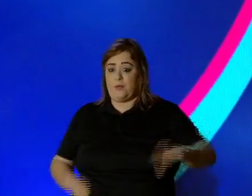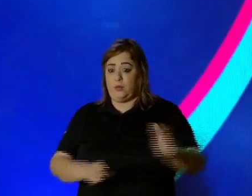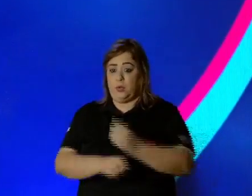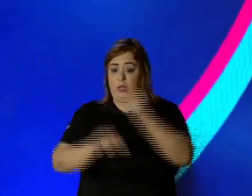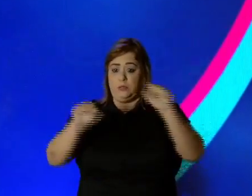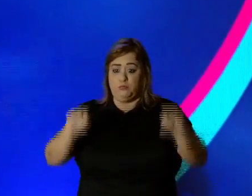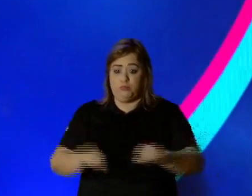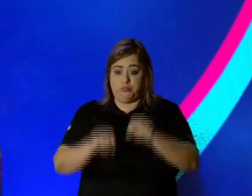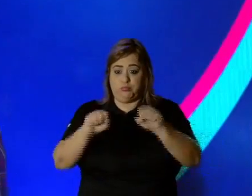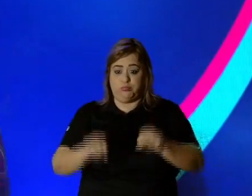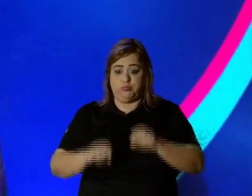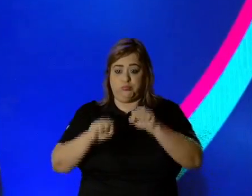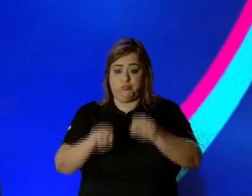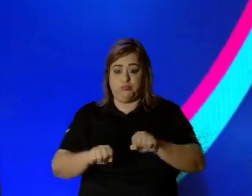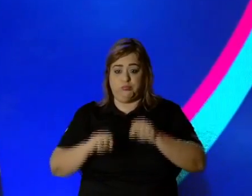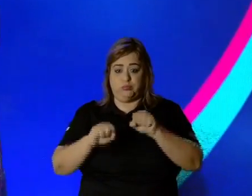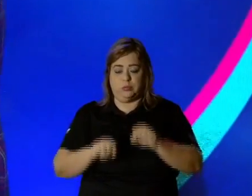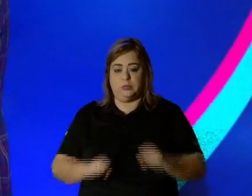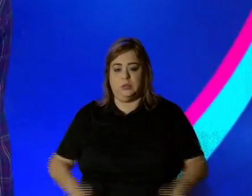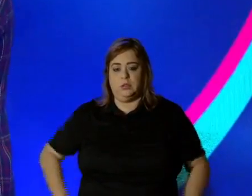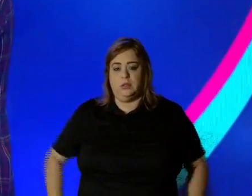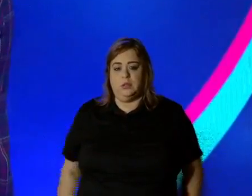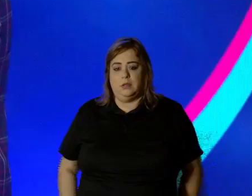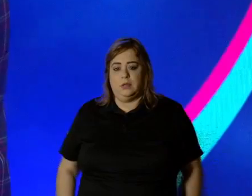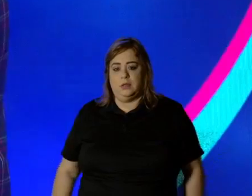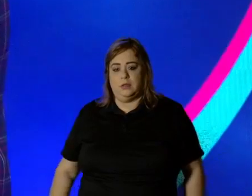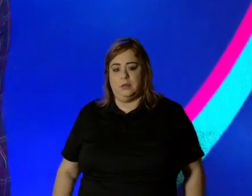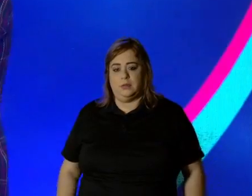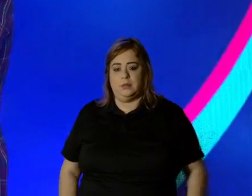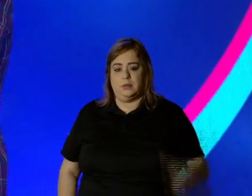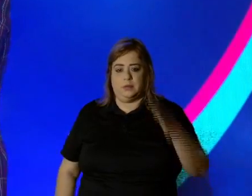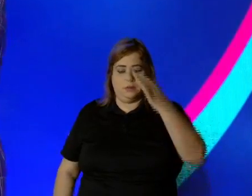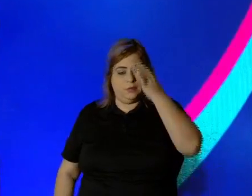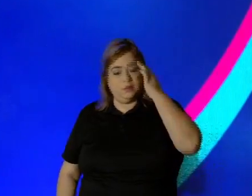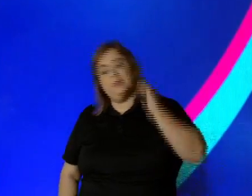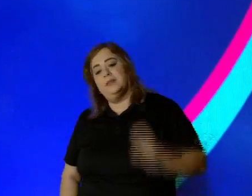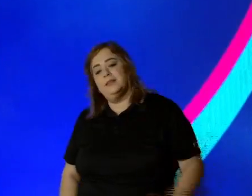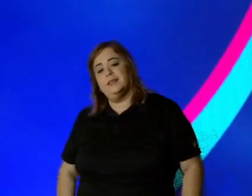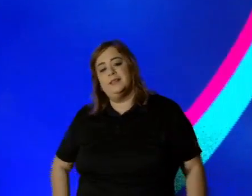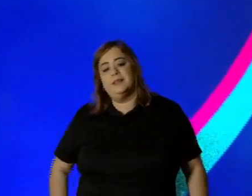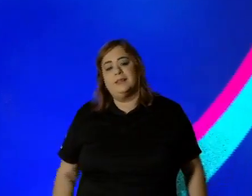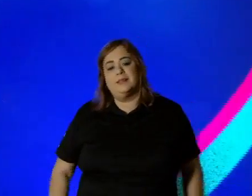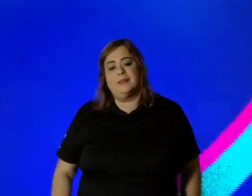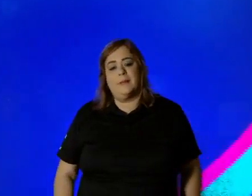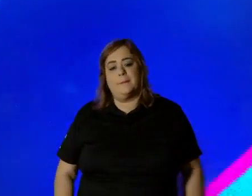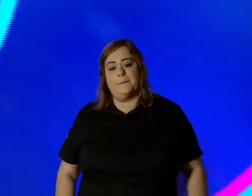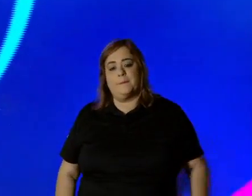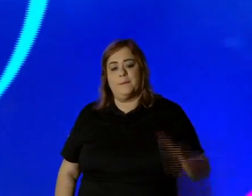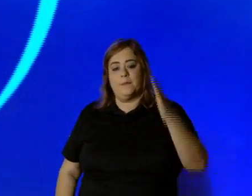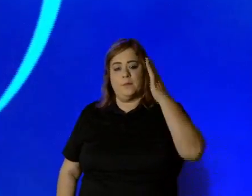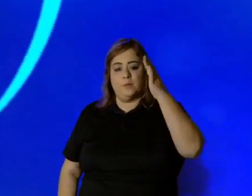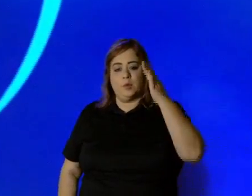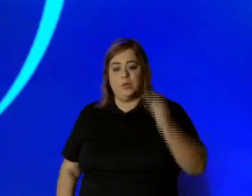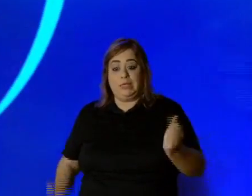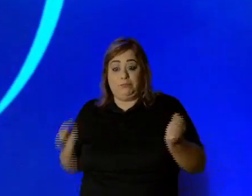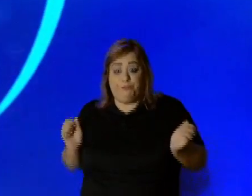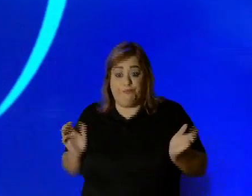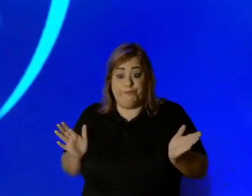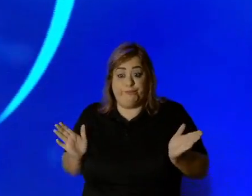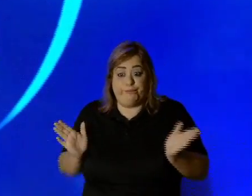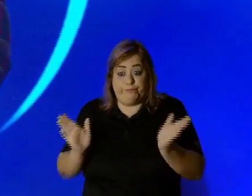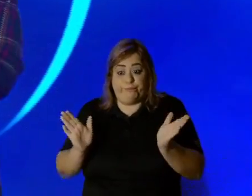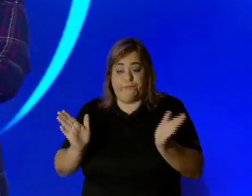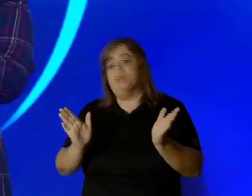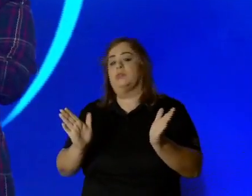el que juega caballo le da tiroides, le da hemorroides, le da todos los oídos, eso, ¿sabe? Porque eso empujan el caballo con todo lo que